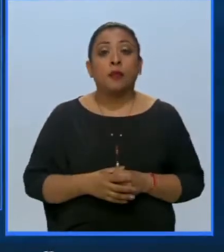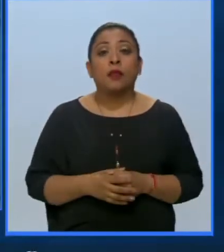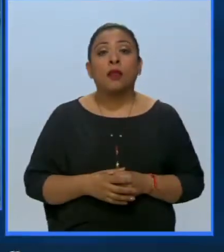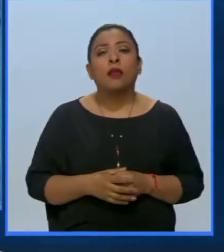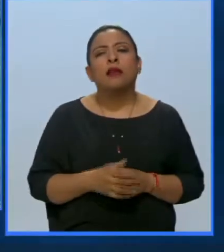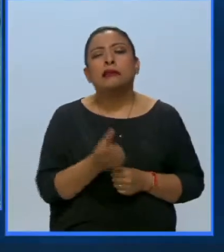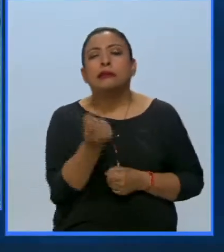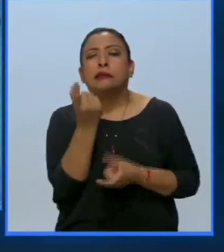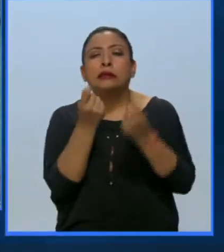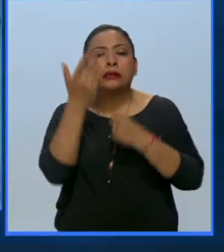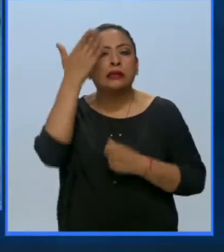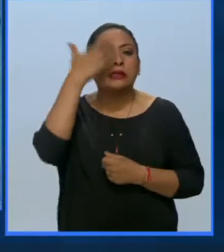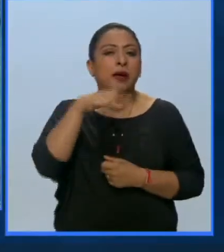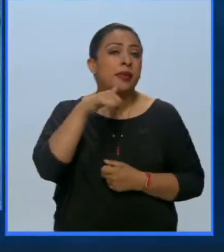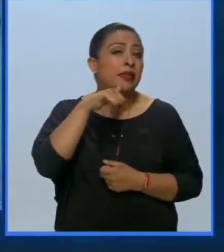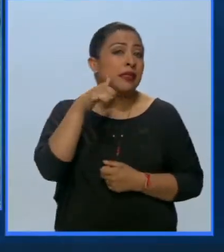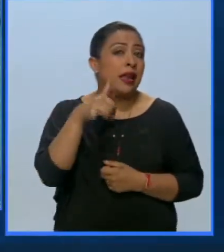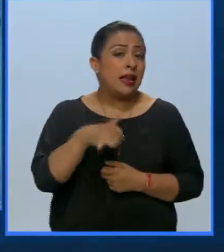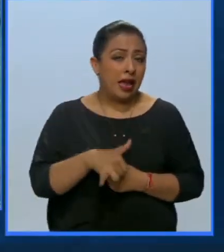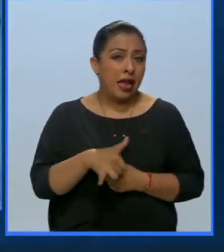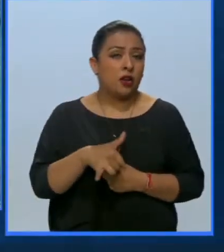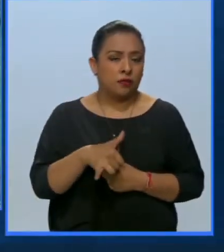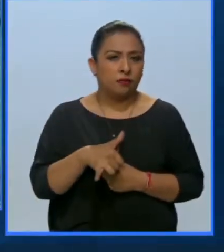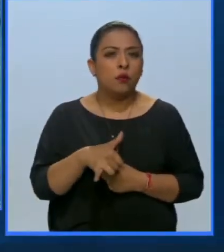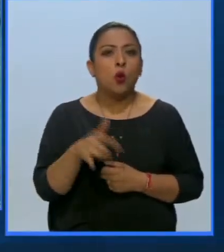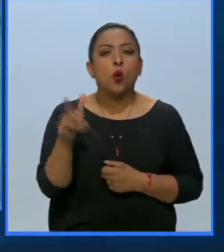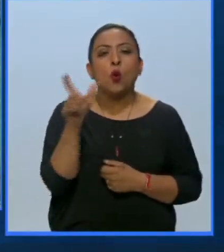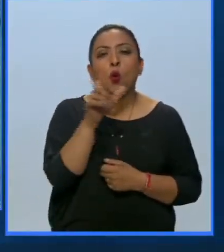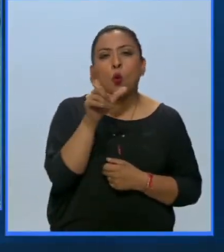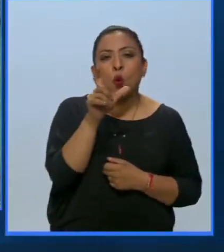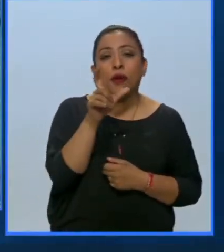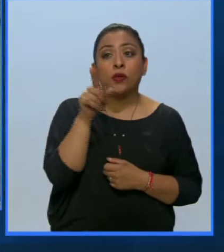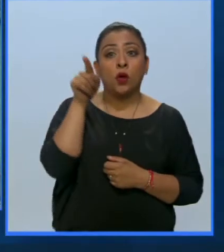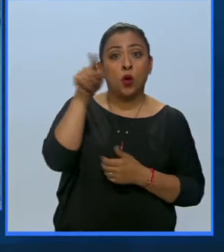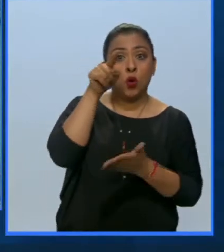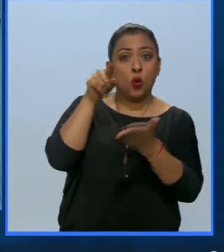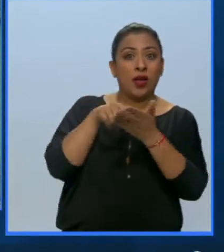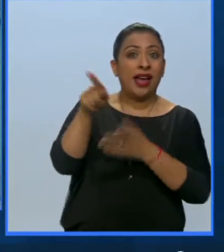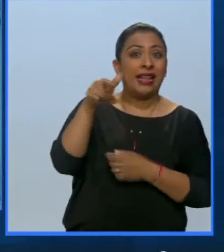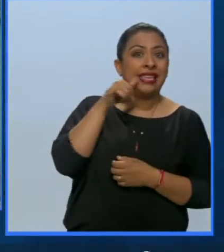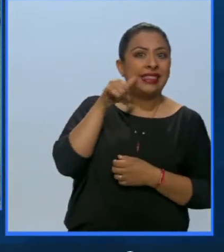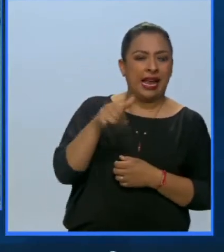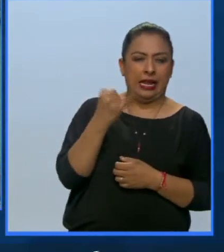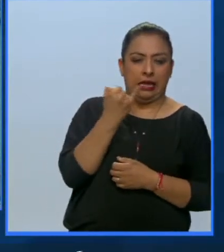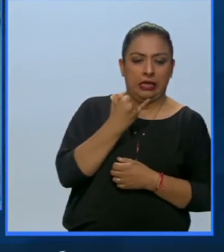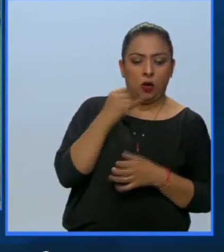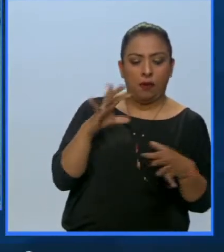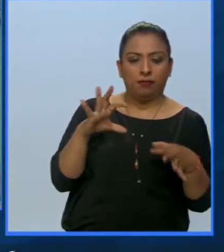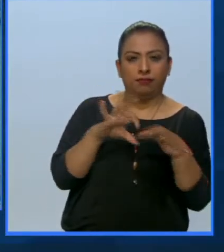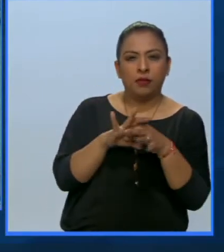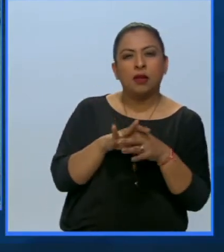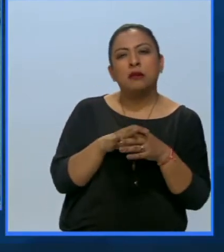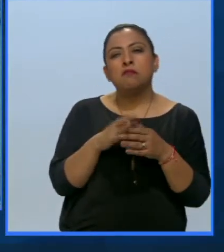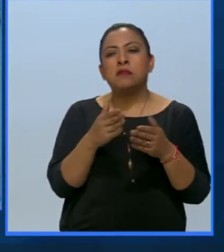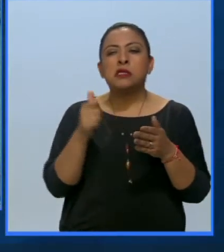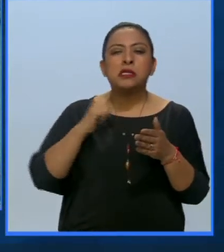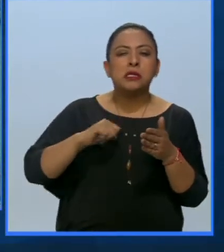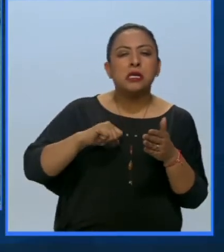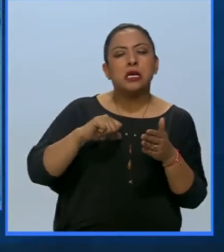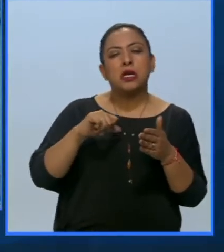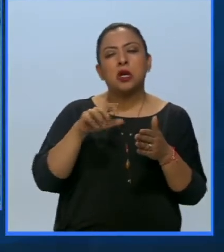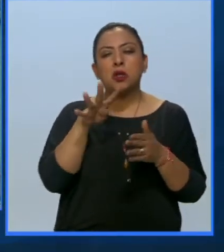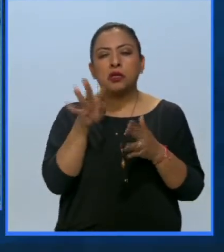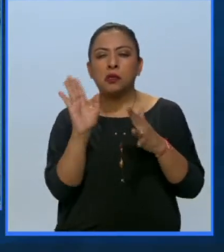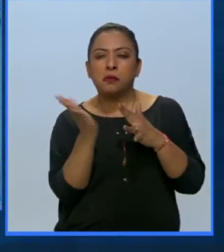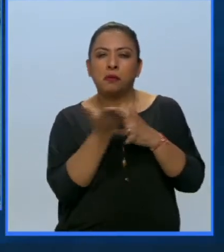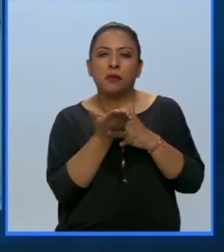Pocos saben que el italiano, cuando Italia se unificó, es decir, a mediados del siglo XIX, era un